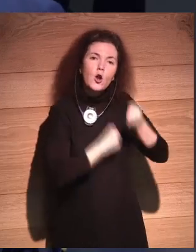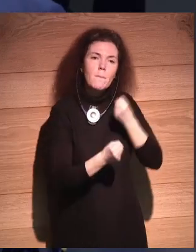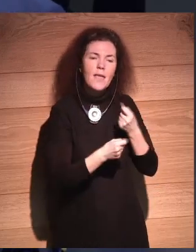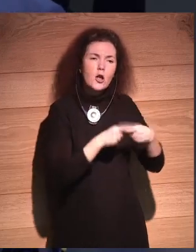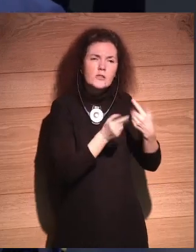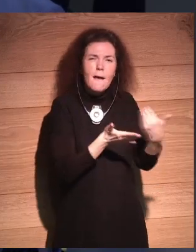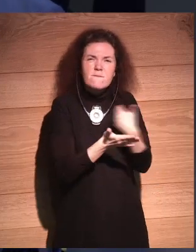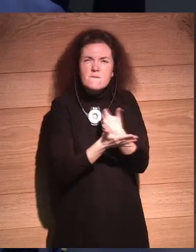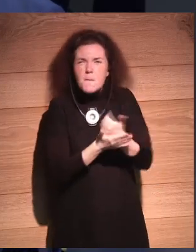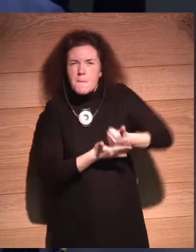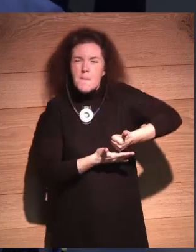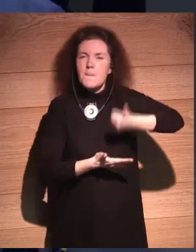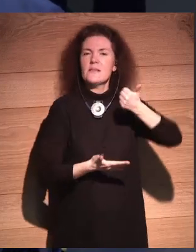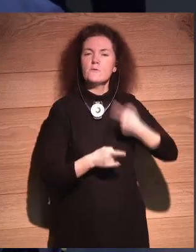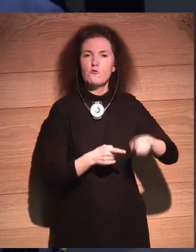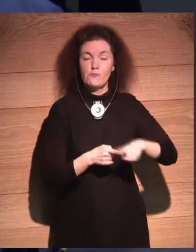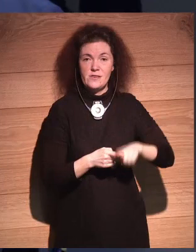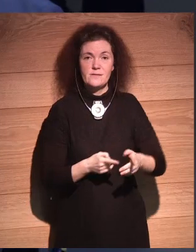más cosas.